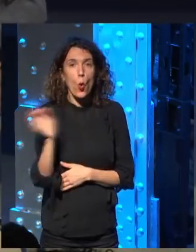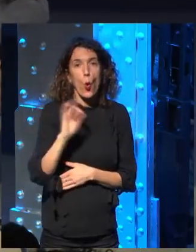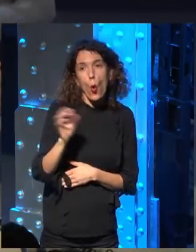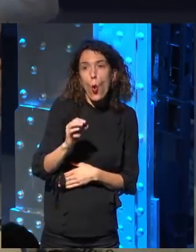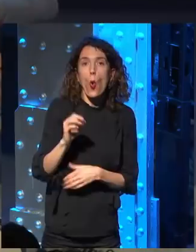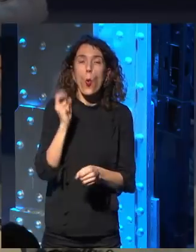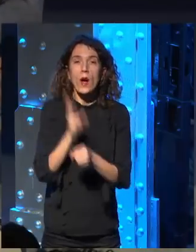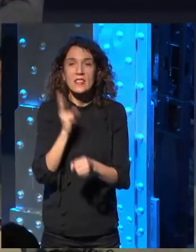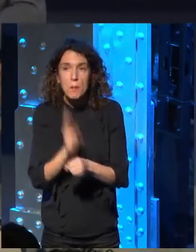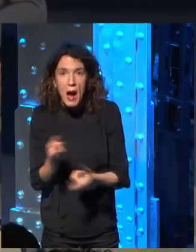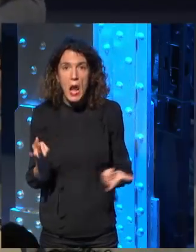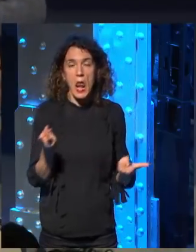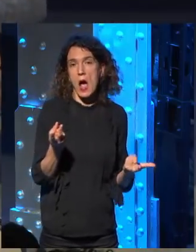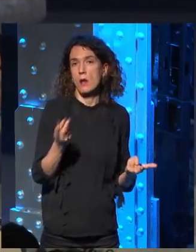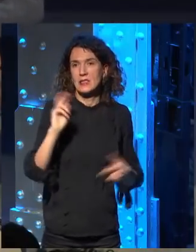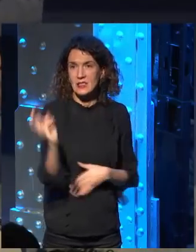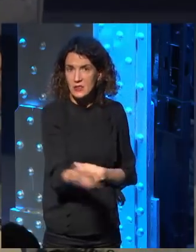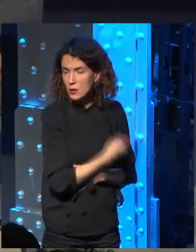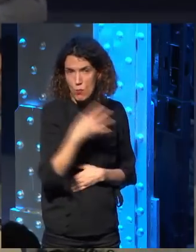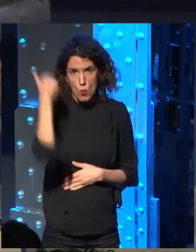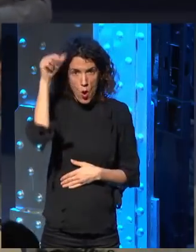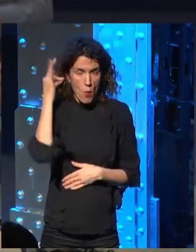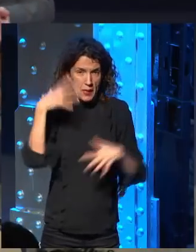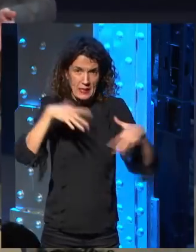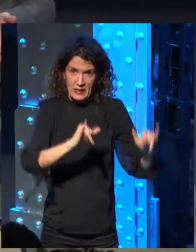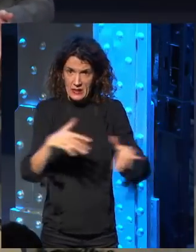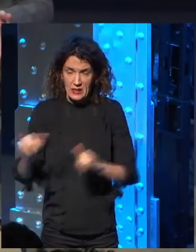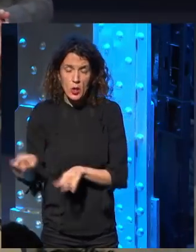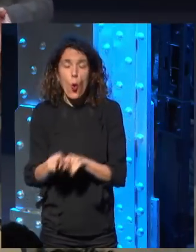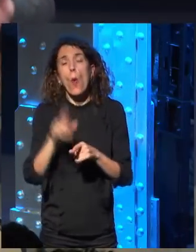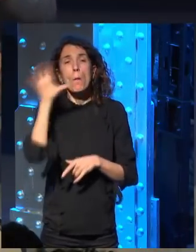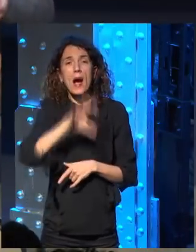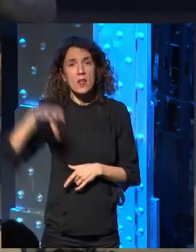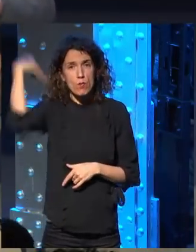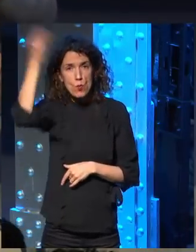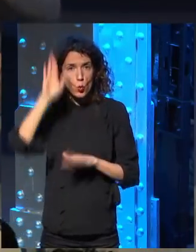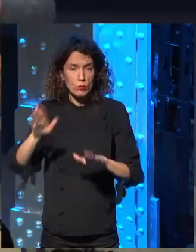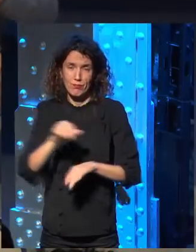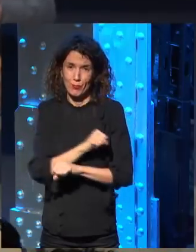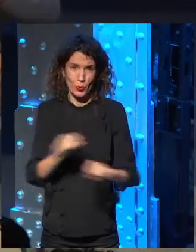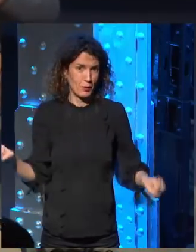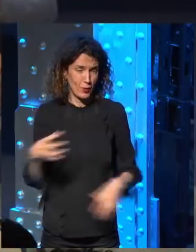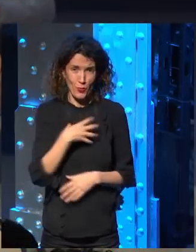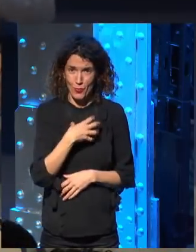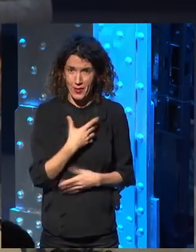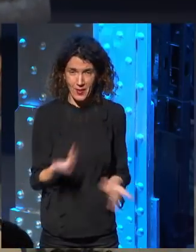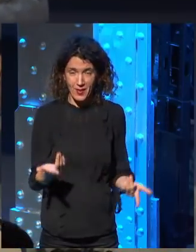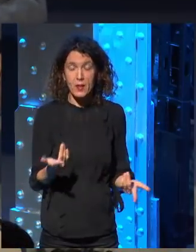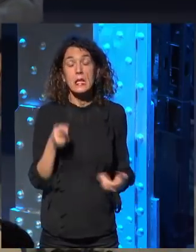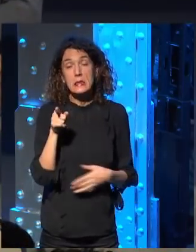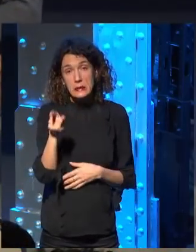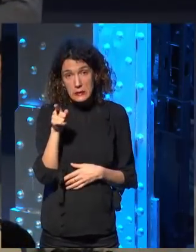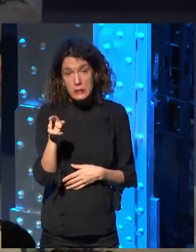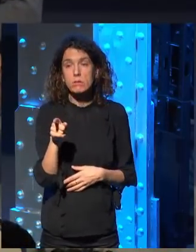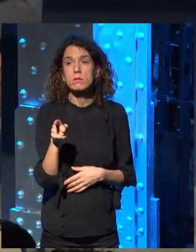Guatemala, Guatemala, bueno, ni mujer ni hombre, o por un país musulmán, ¿no? Entonces, ahí hay una parte